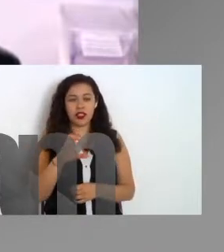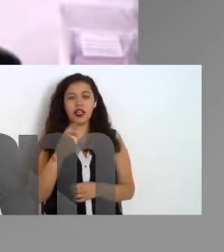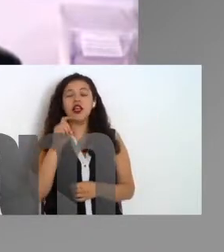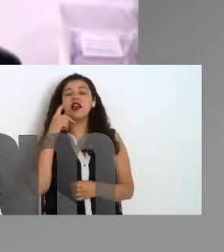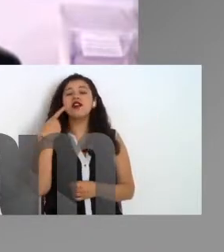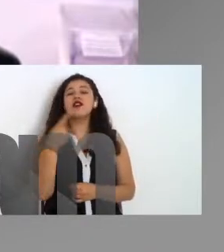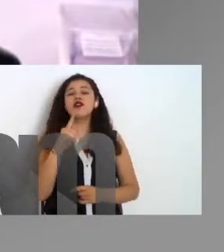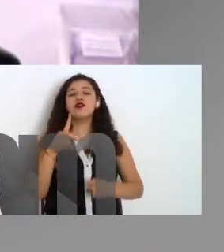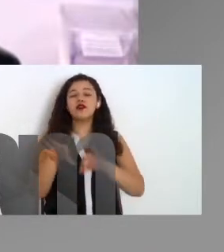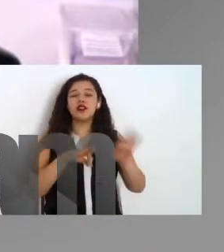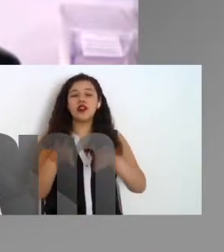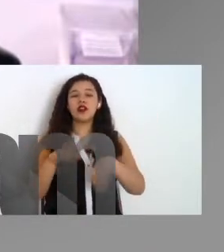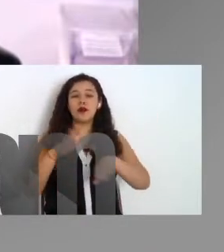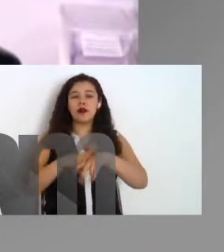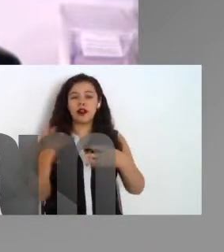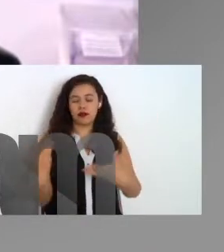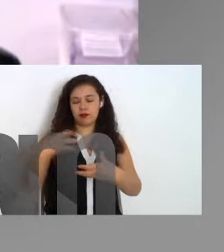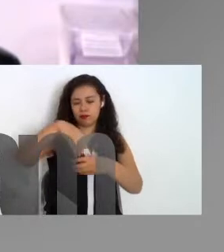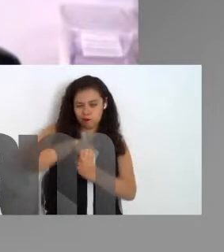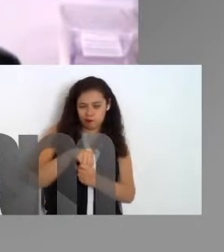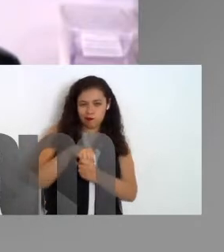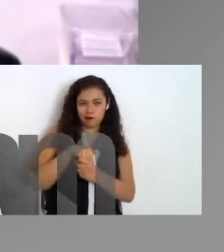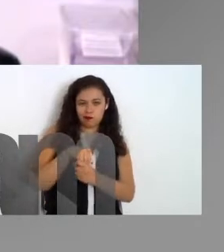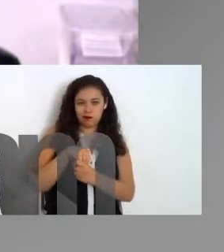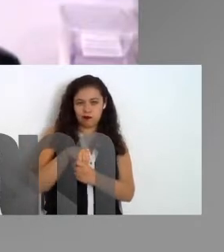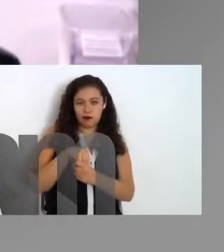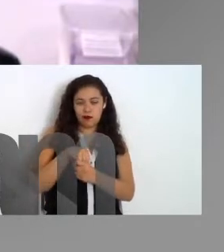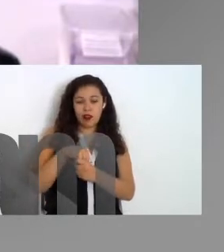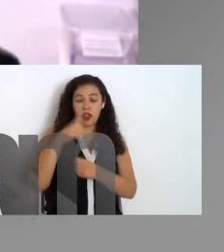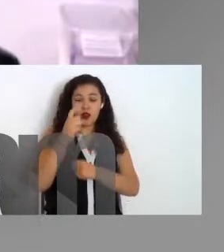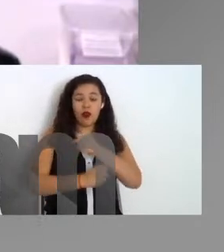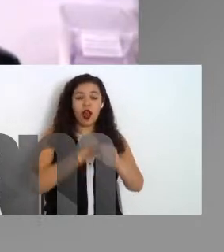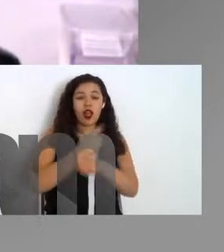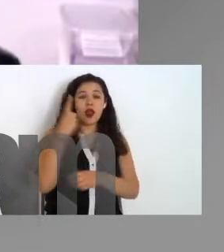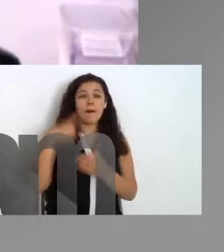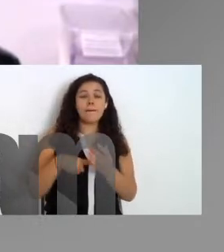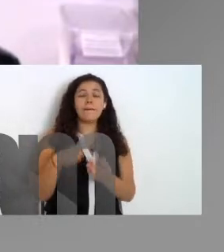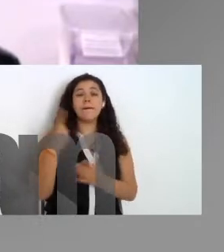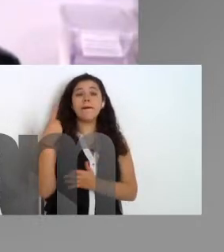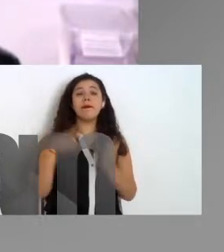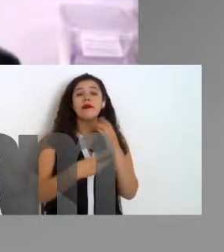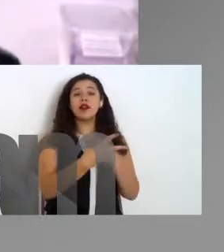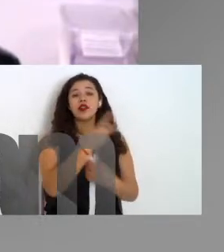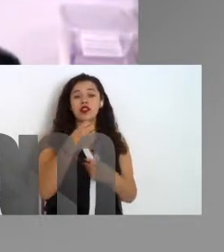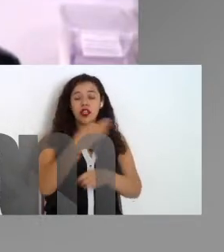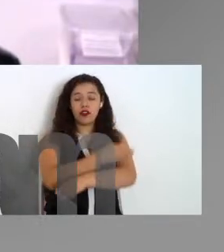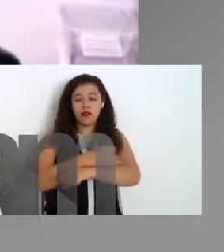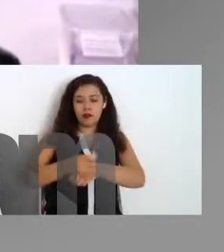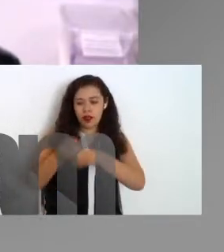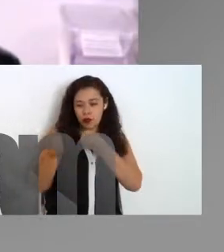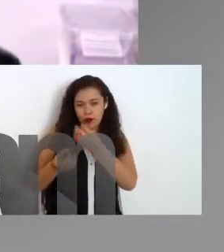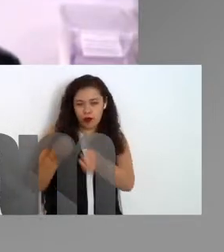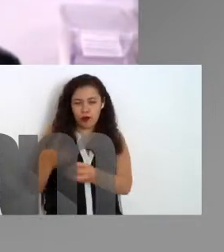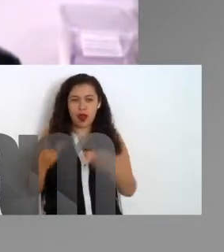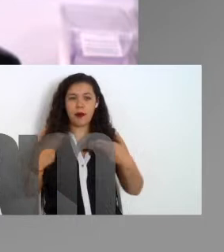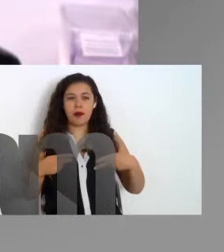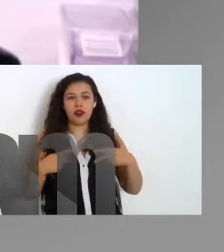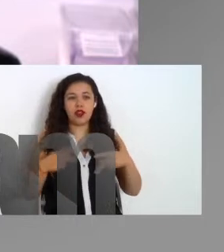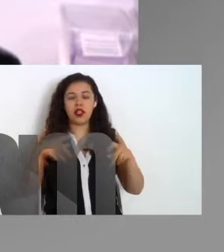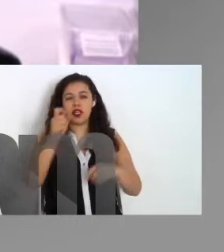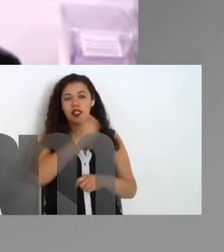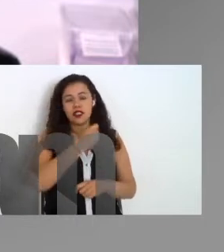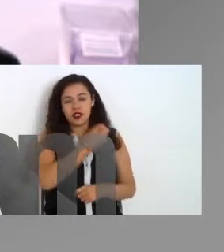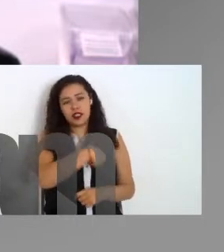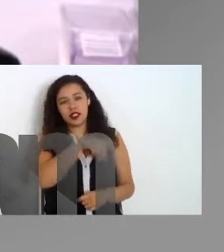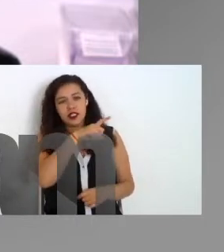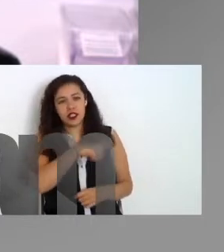principal trabajo de inclusión, beneficiando anualmente a más de 1.200 familias y cientos de profesionales de la salud y rehabilitación que